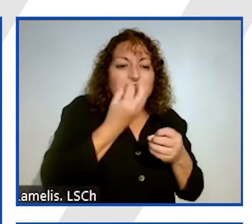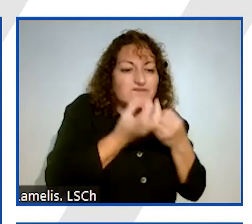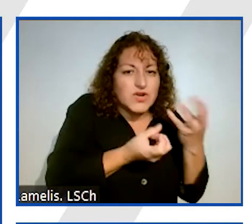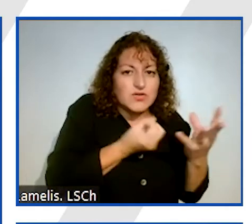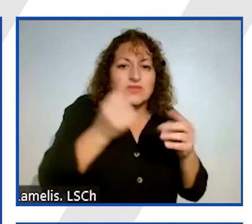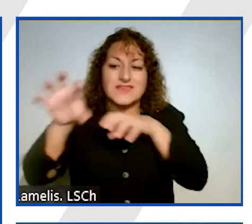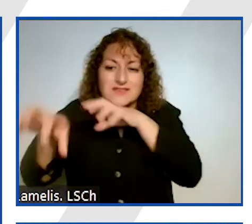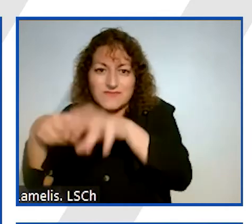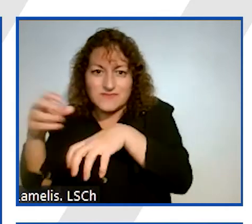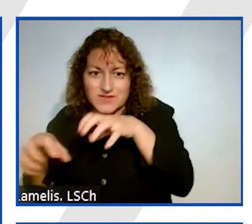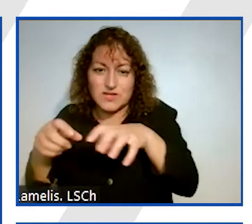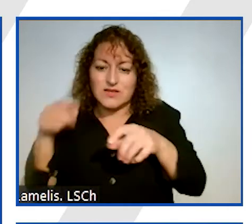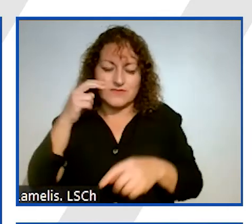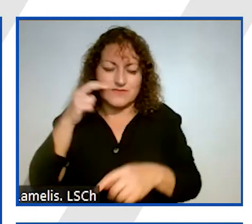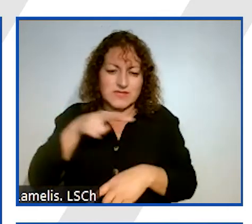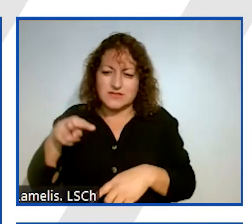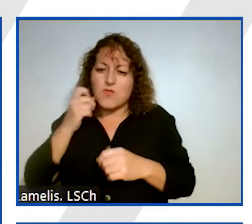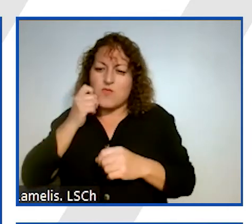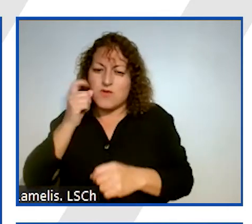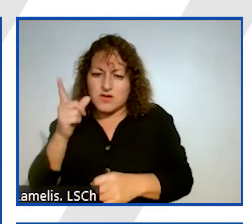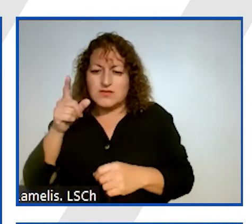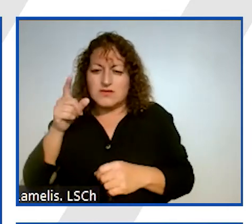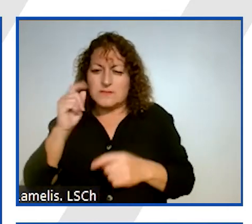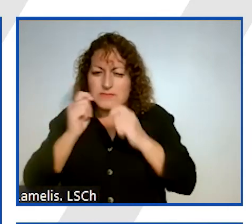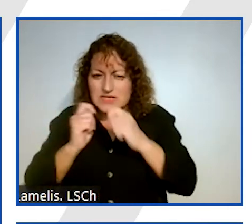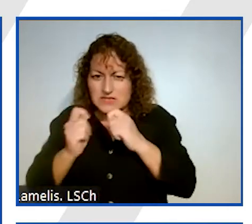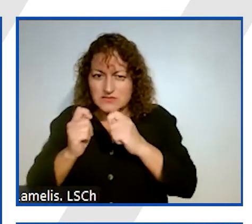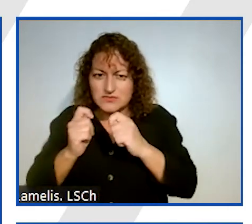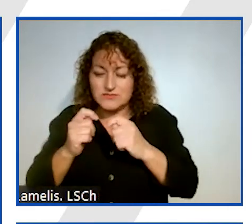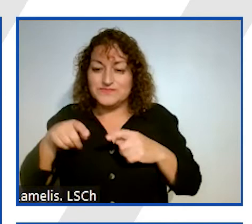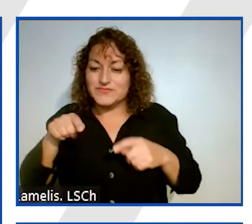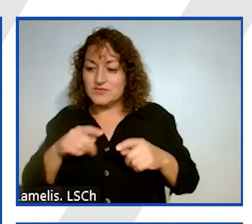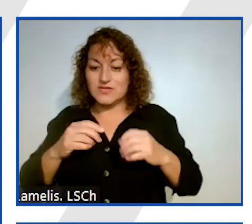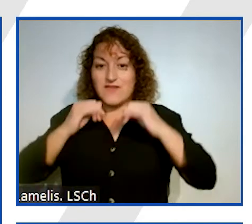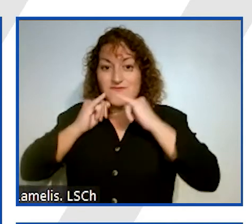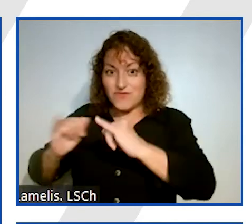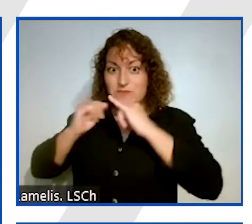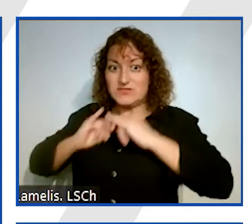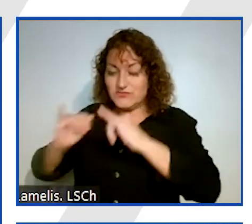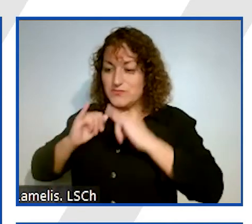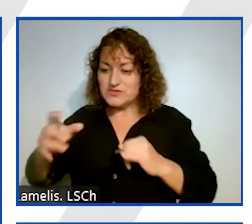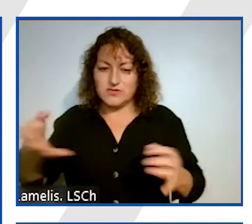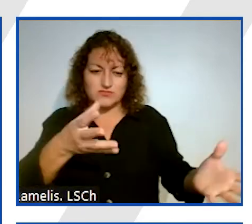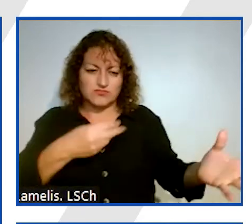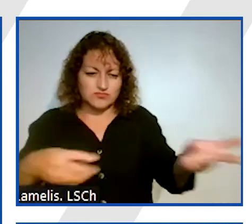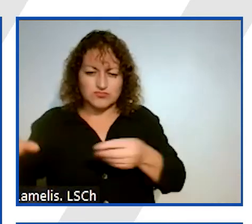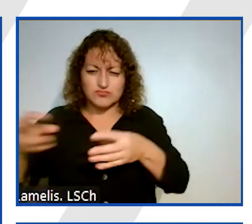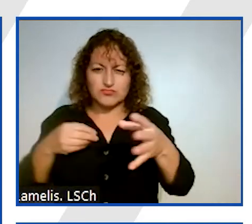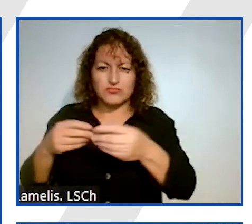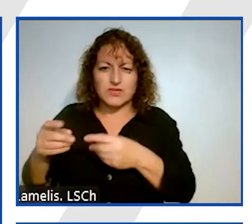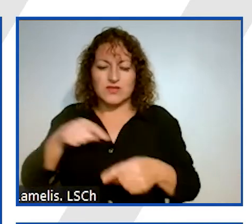se meten en un modelo de riesgo. Entonces, con la mayor cantidad de información que le entreguemos, este modelo nos da una